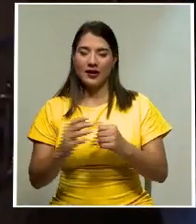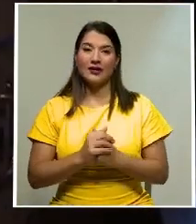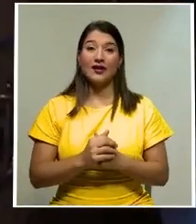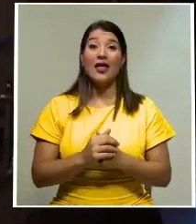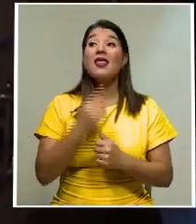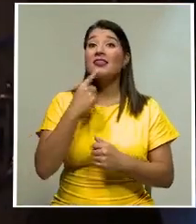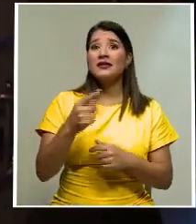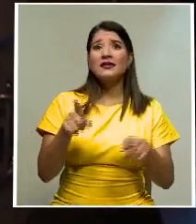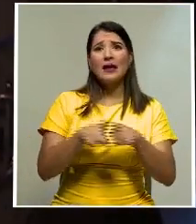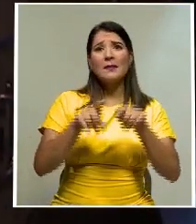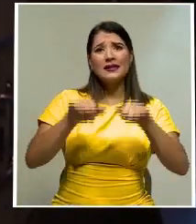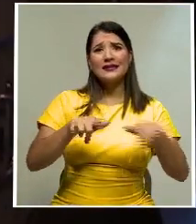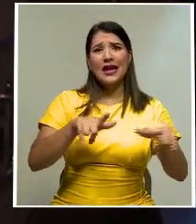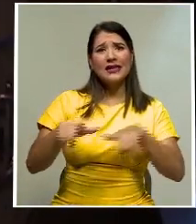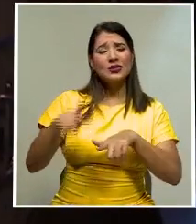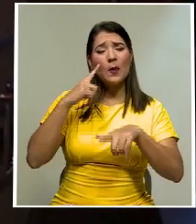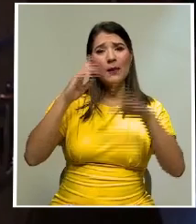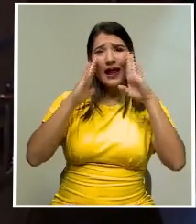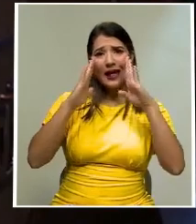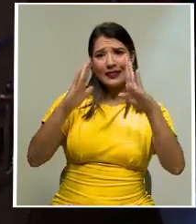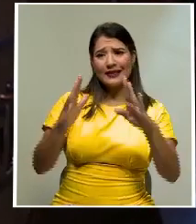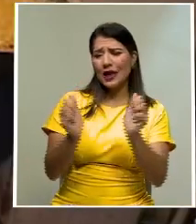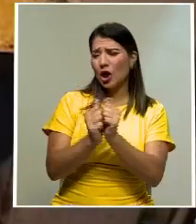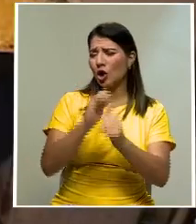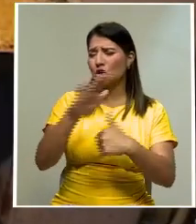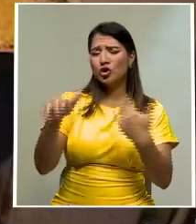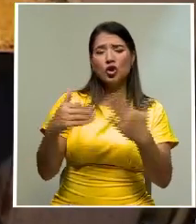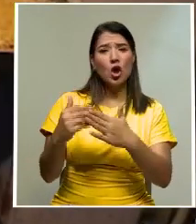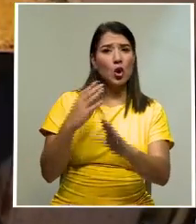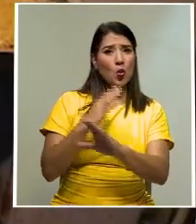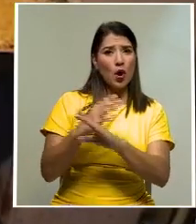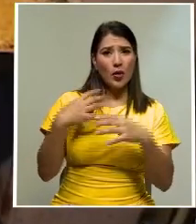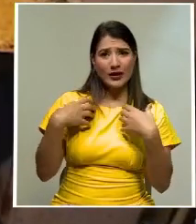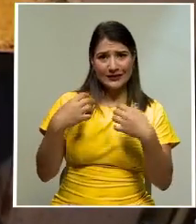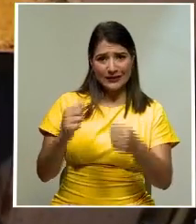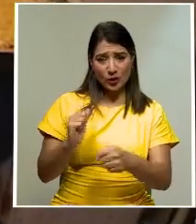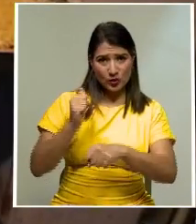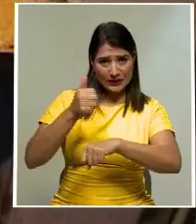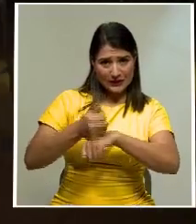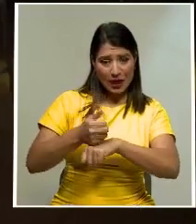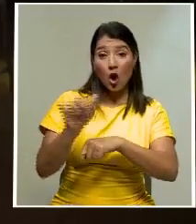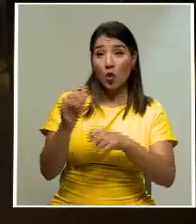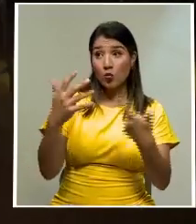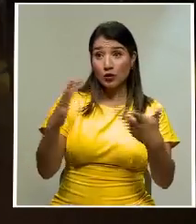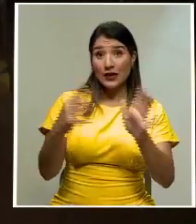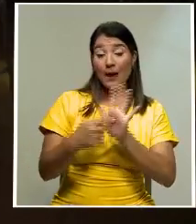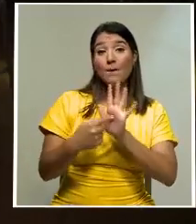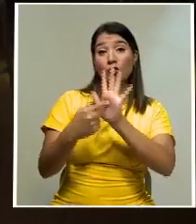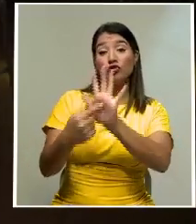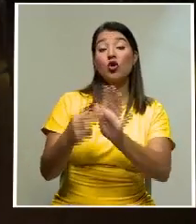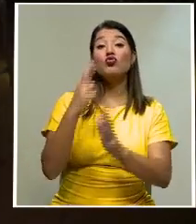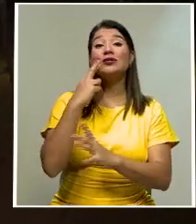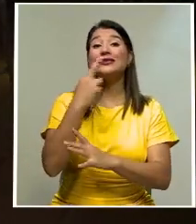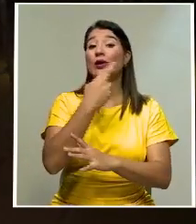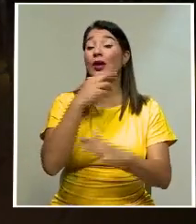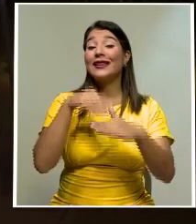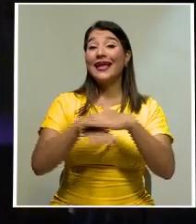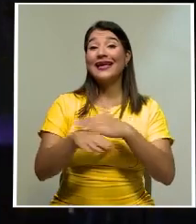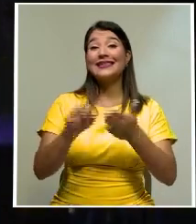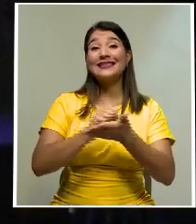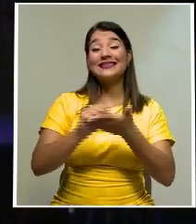atender a las personas bajo todos los protocolos y medidas sanitarias establecidas, así como se mostró en el restaurante Viques en San Francisco de los